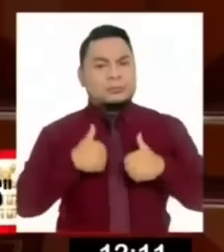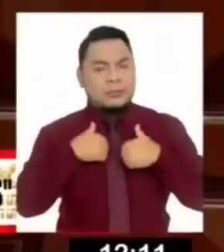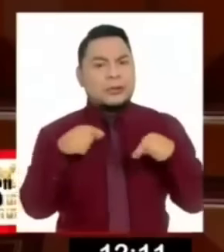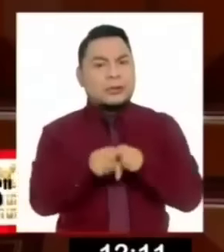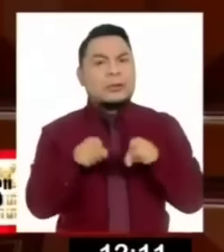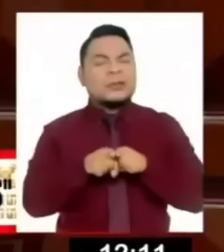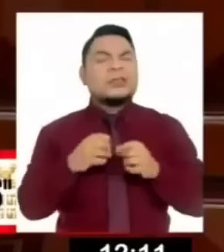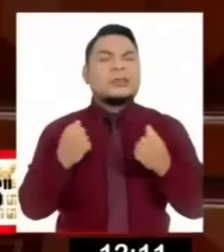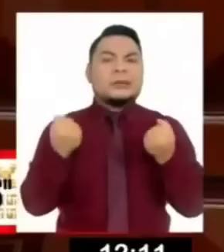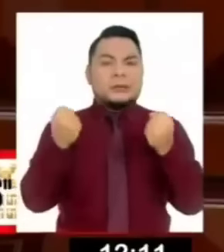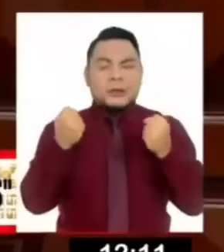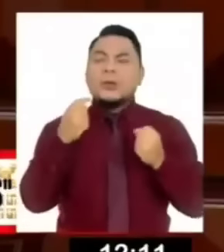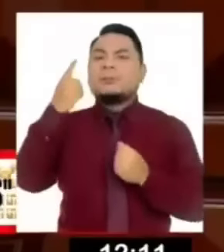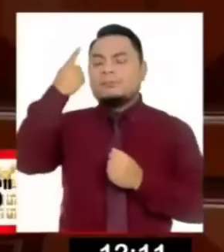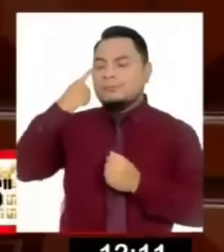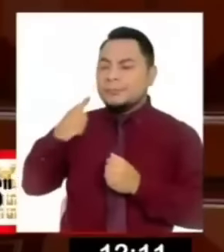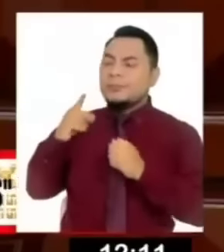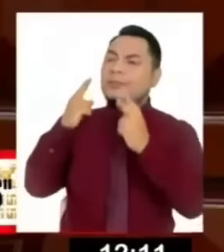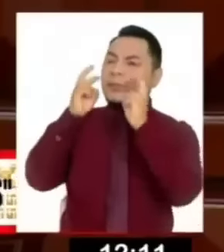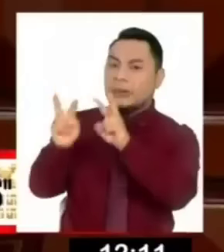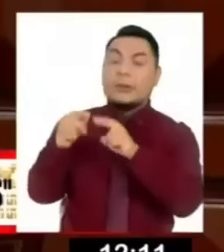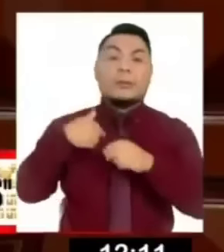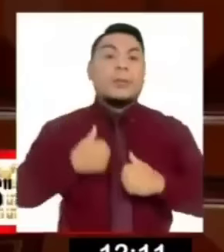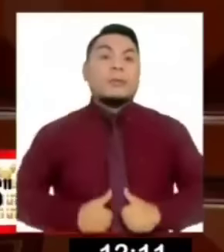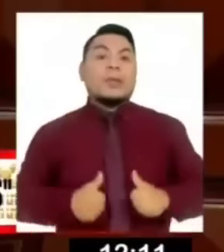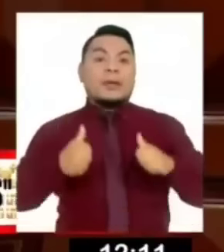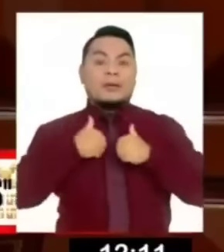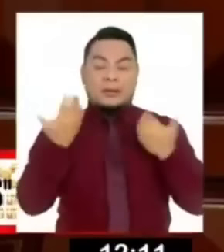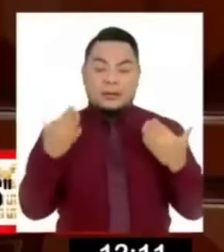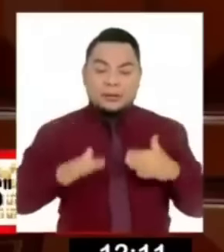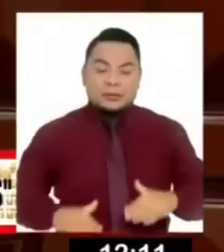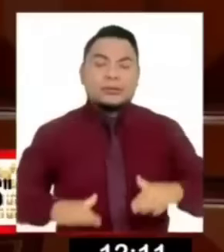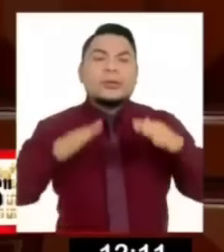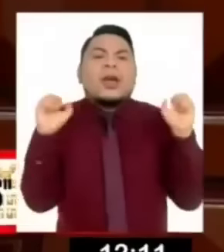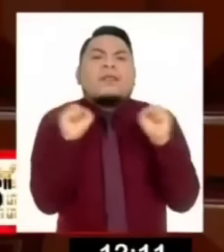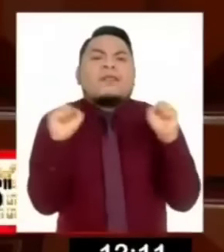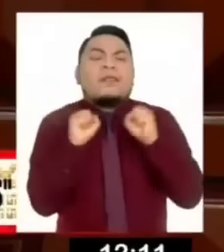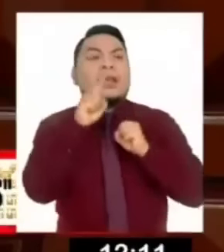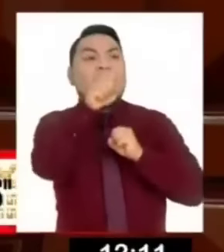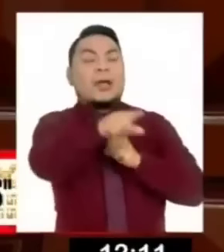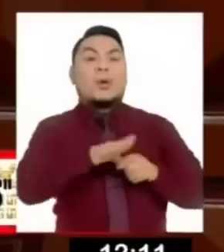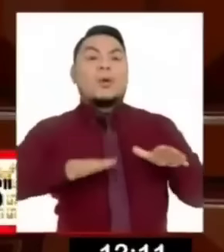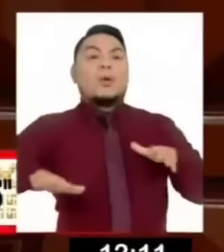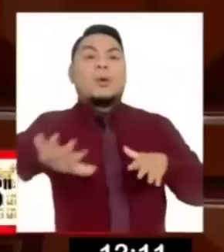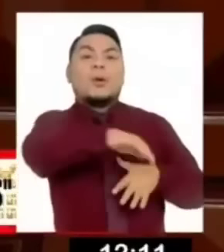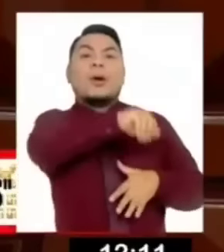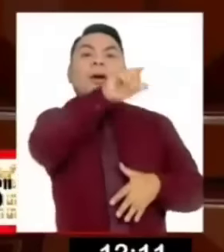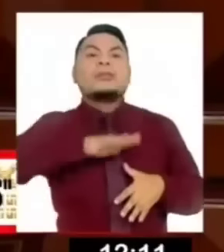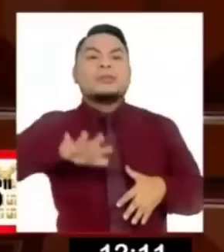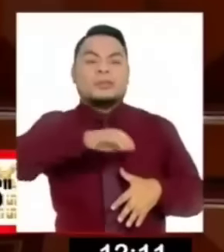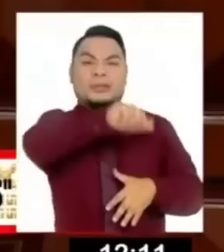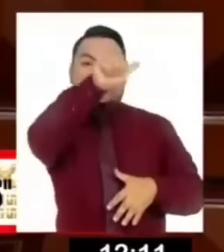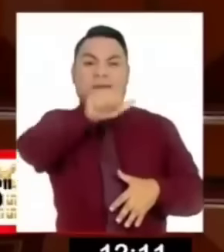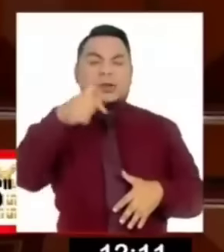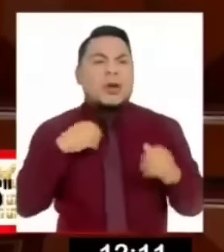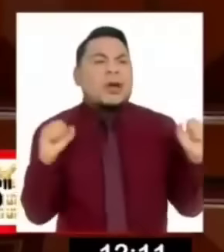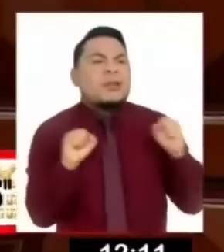lo vi resistir. Que mi vida se hizo en el frío de las madrugadas en el campo, y que fueron